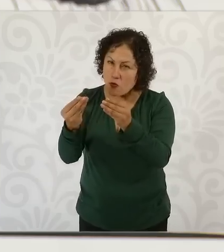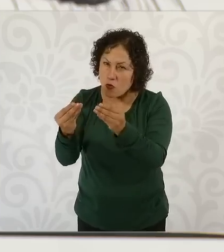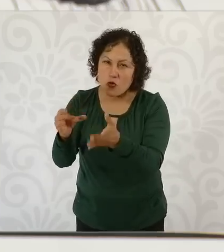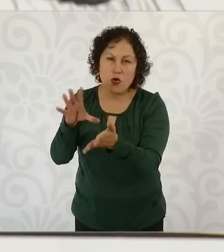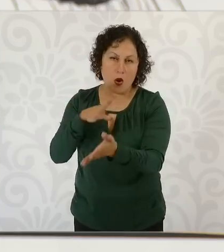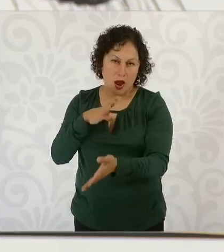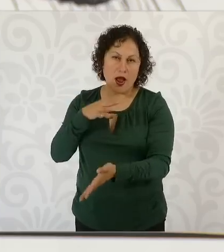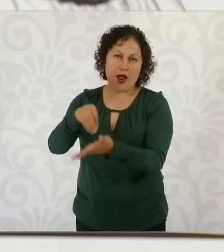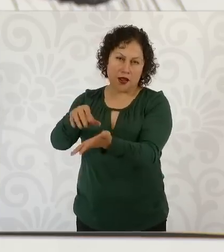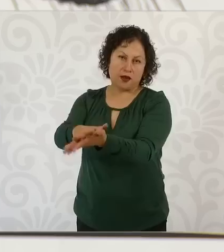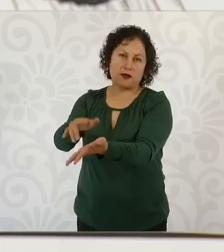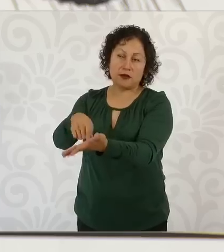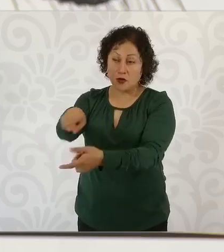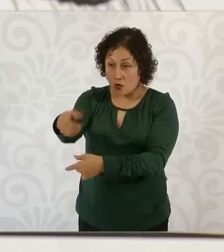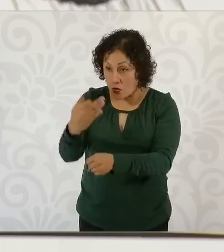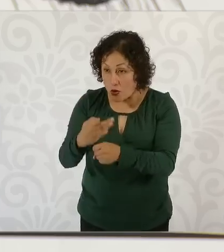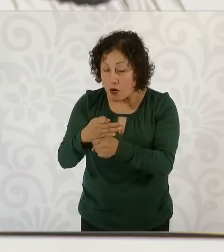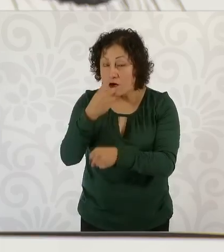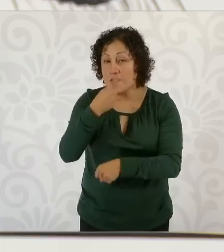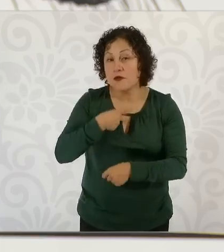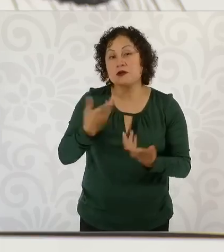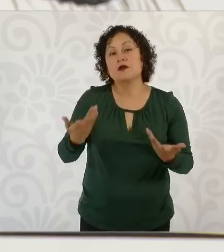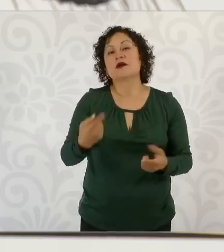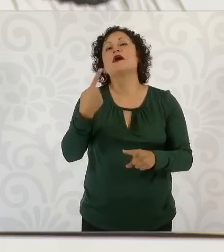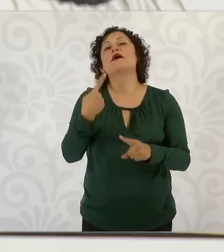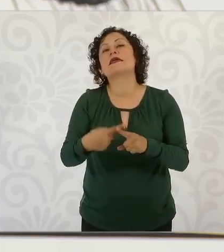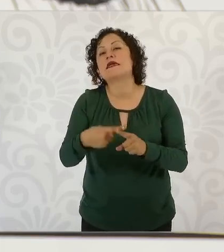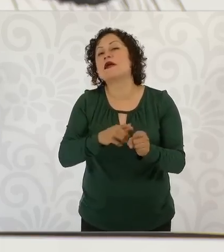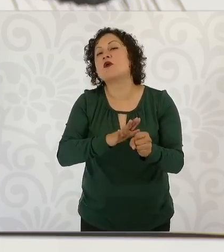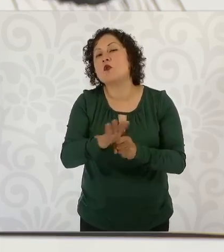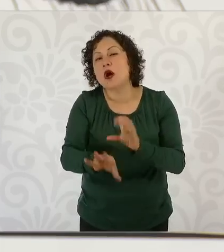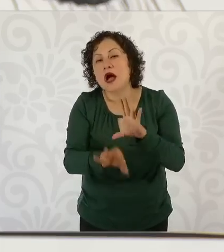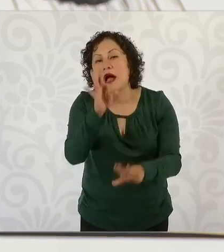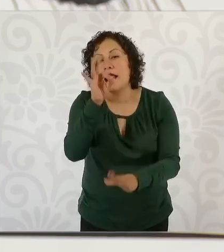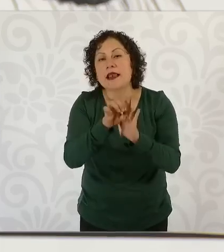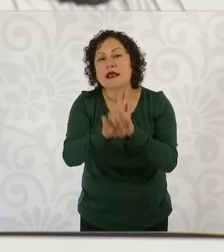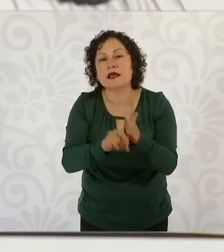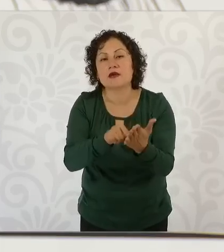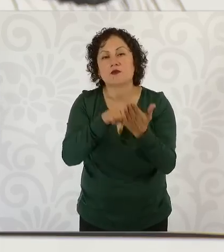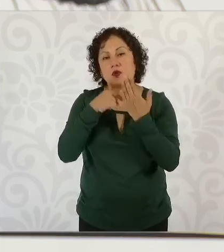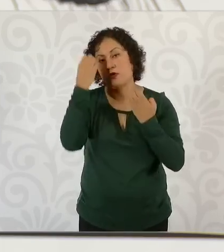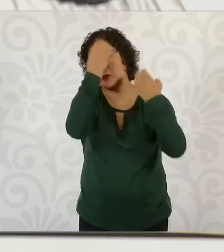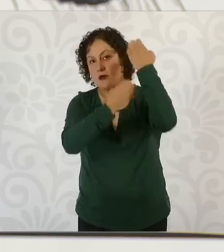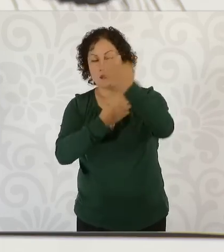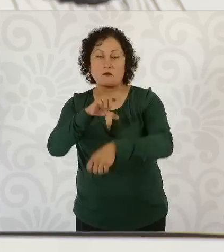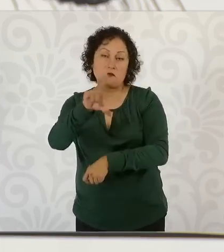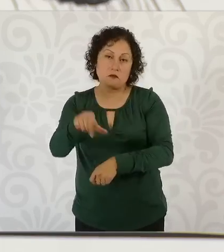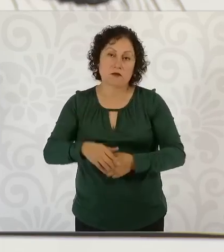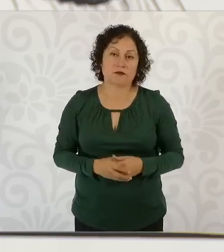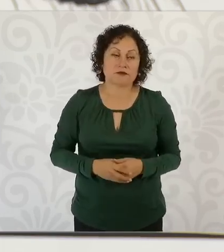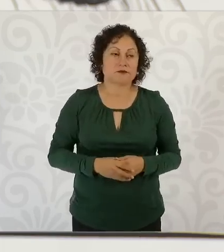en todo caso, pues tendría que plantearse un caso en específico y que se revisara. Pero fue un muy buen trabajo el que hizo Ernestina. Ok,